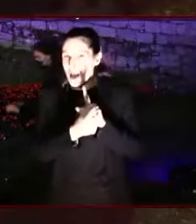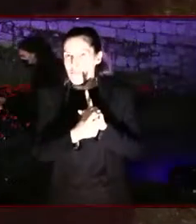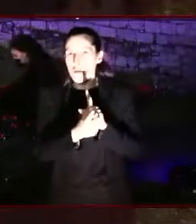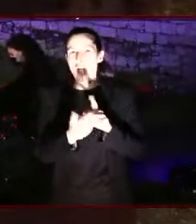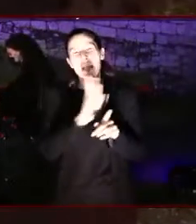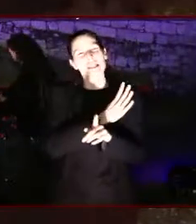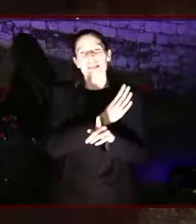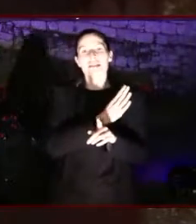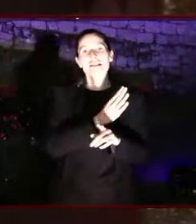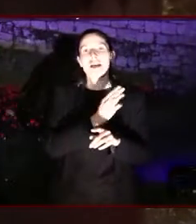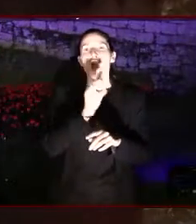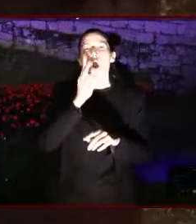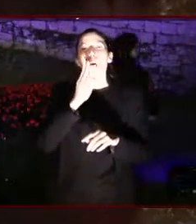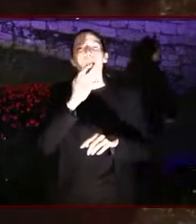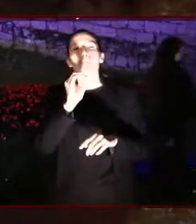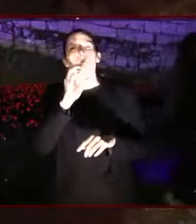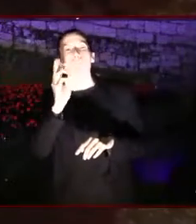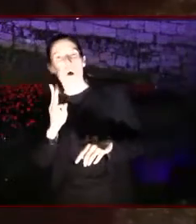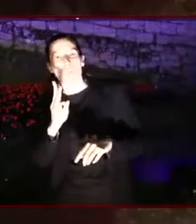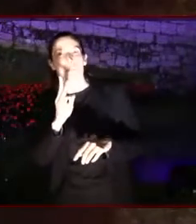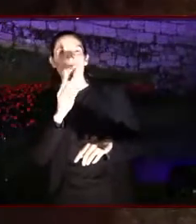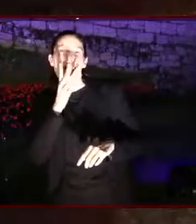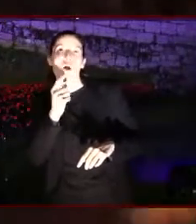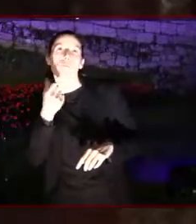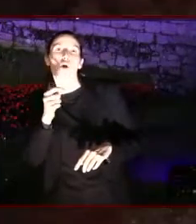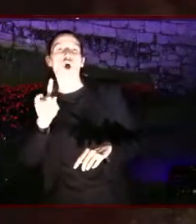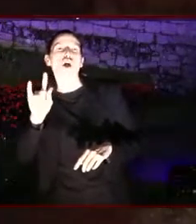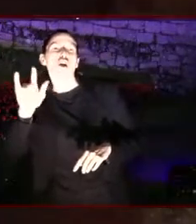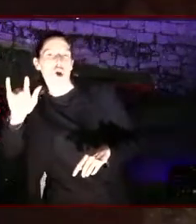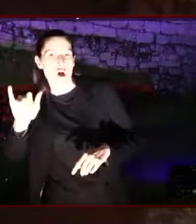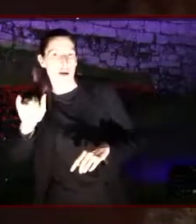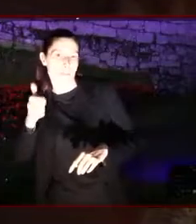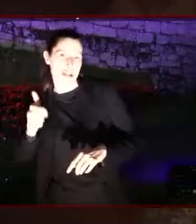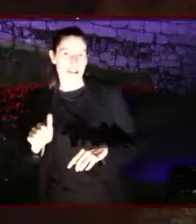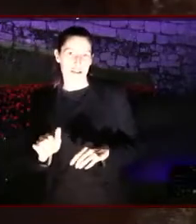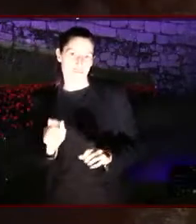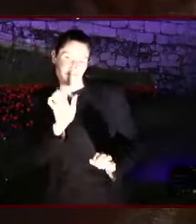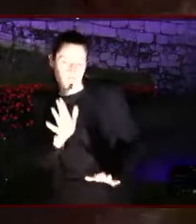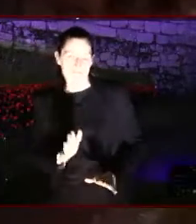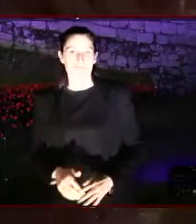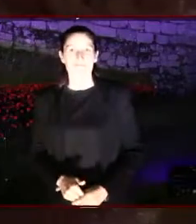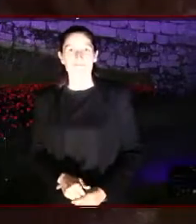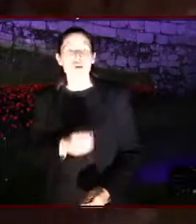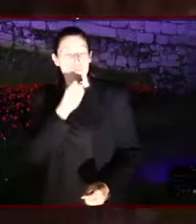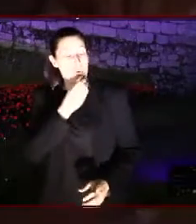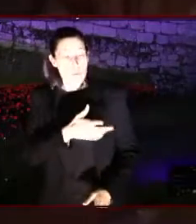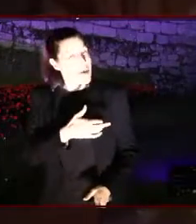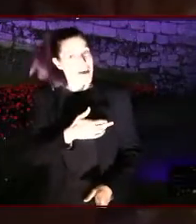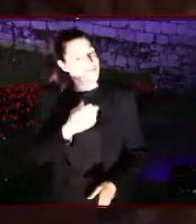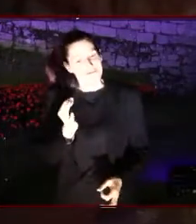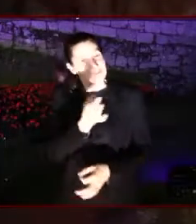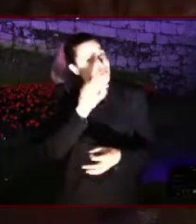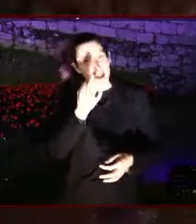digamos, y salí cantando más rollo rockero, se podría decir. Sí, claro. Pues muy bien, seguro que fue